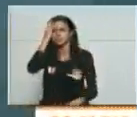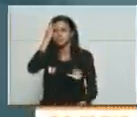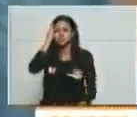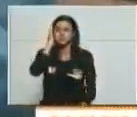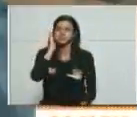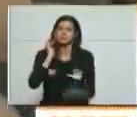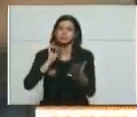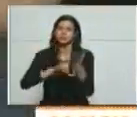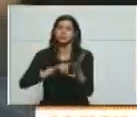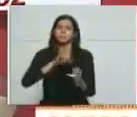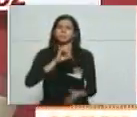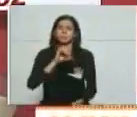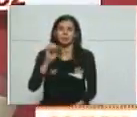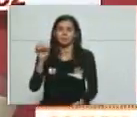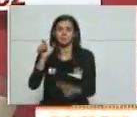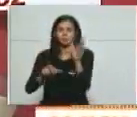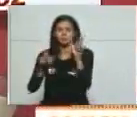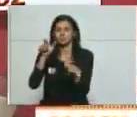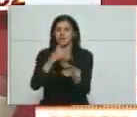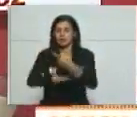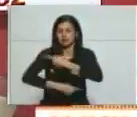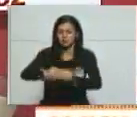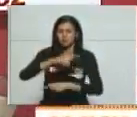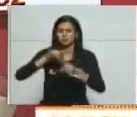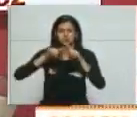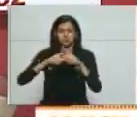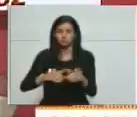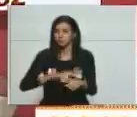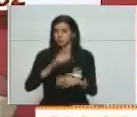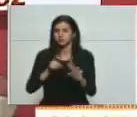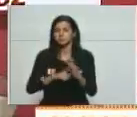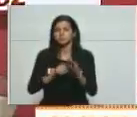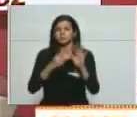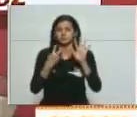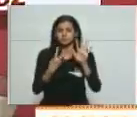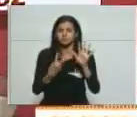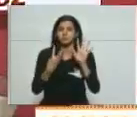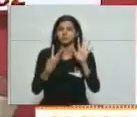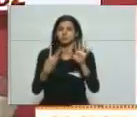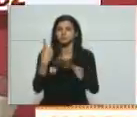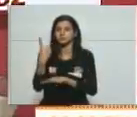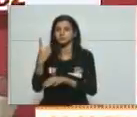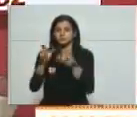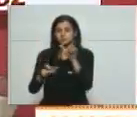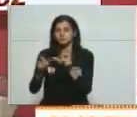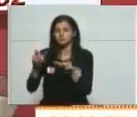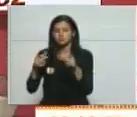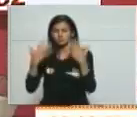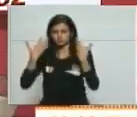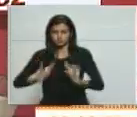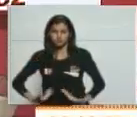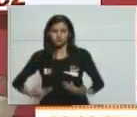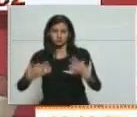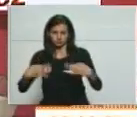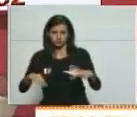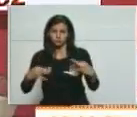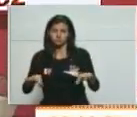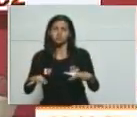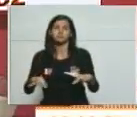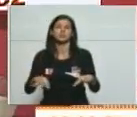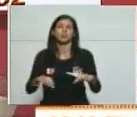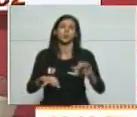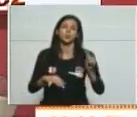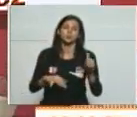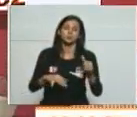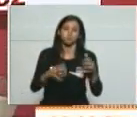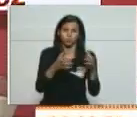Mil personas lesionadas en total, 771 son civiles y 229 son funcionarios policiales